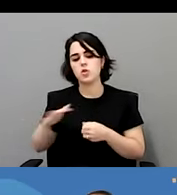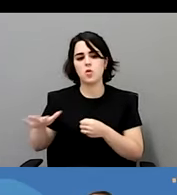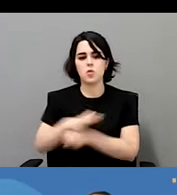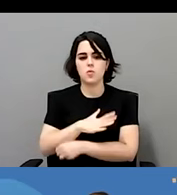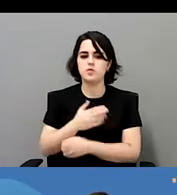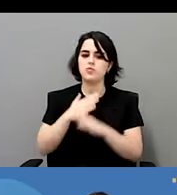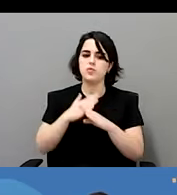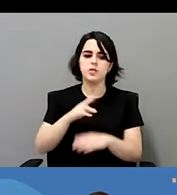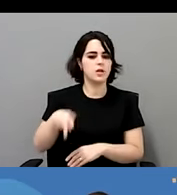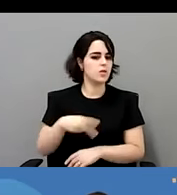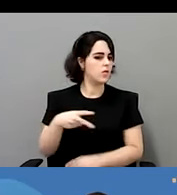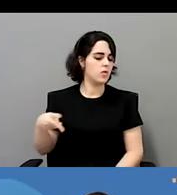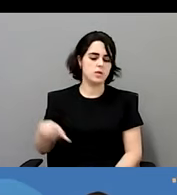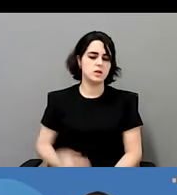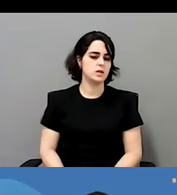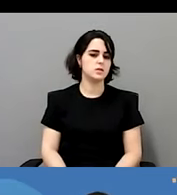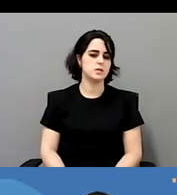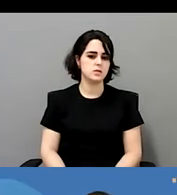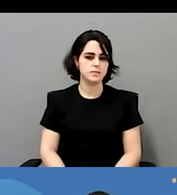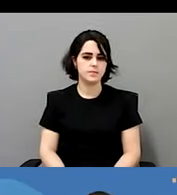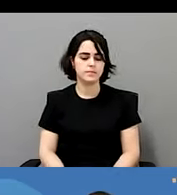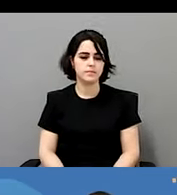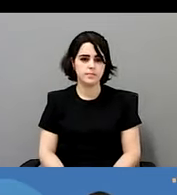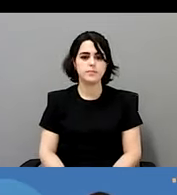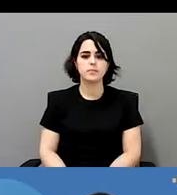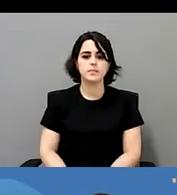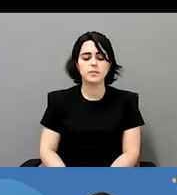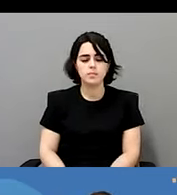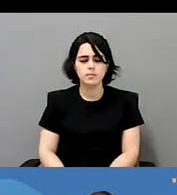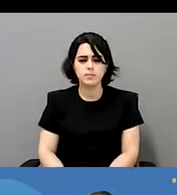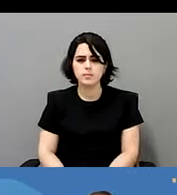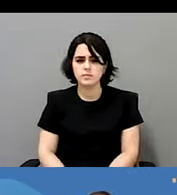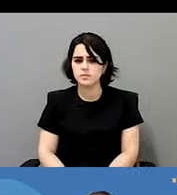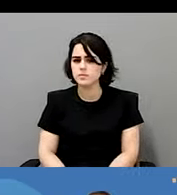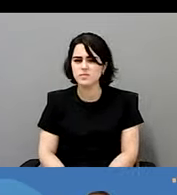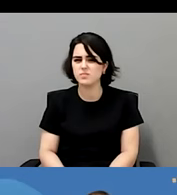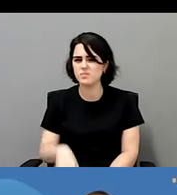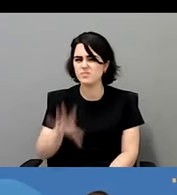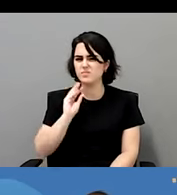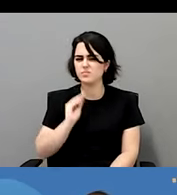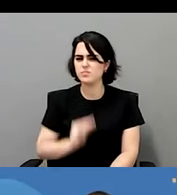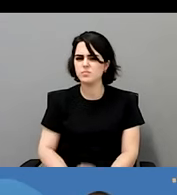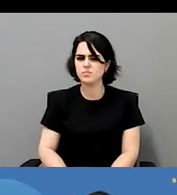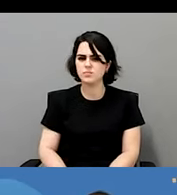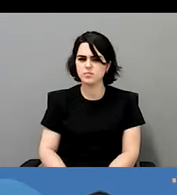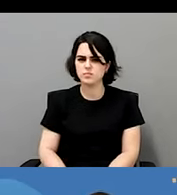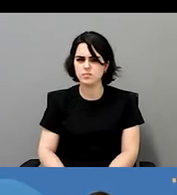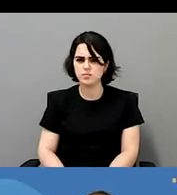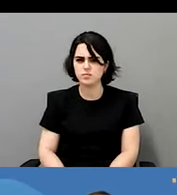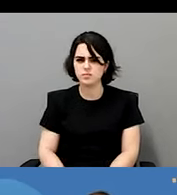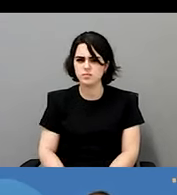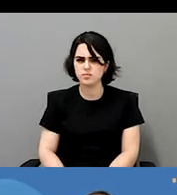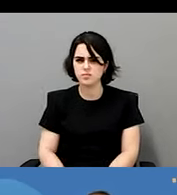personas. La figura de asistente personal debe ser